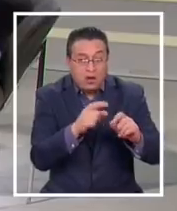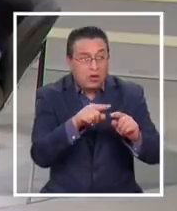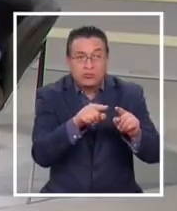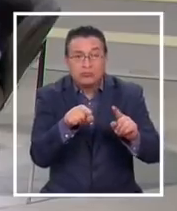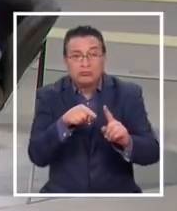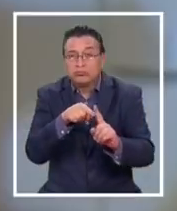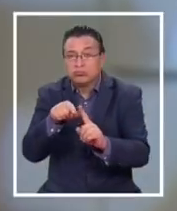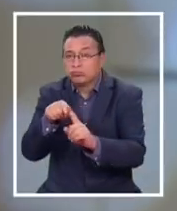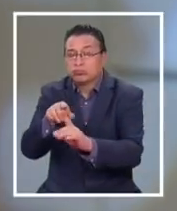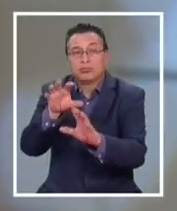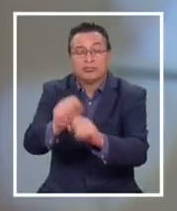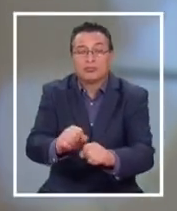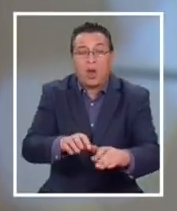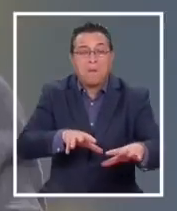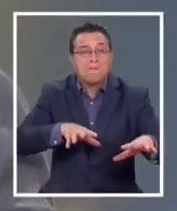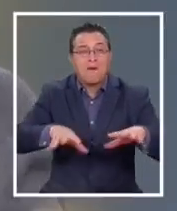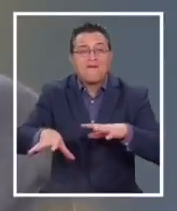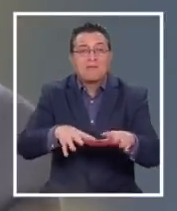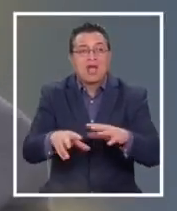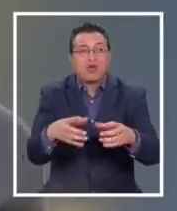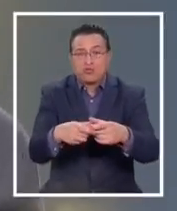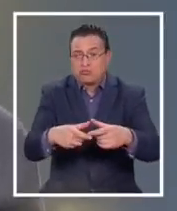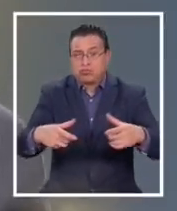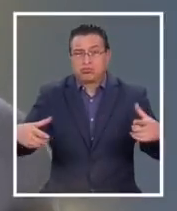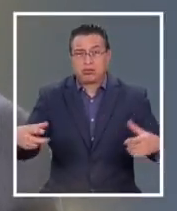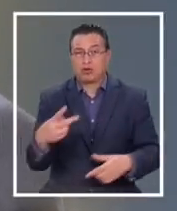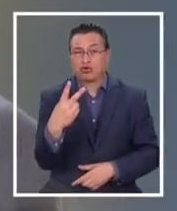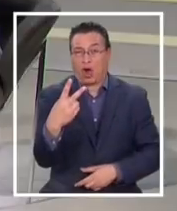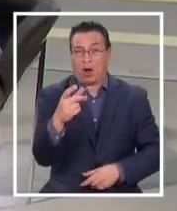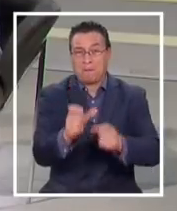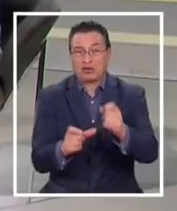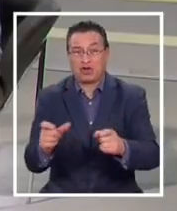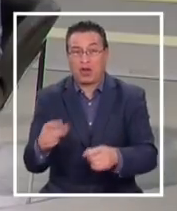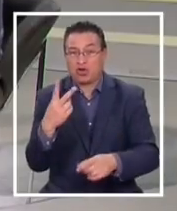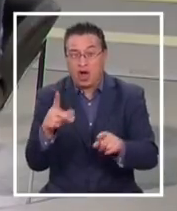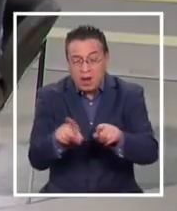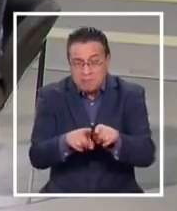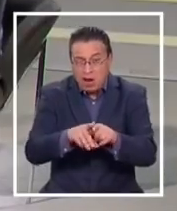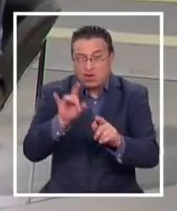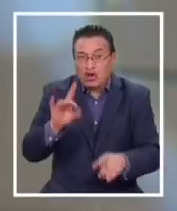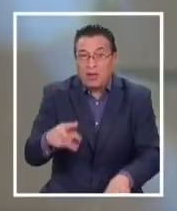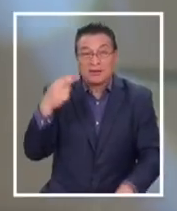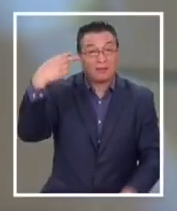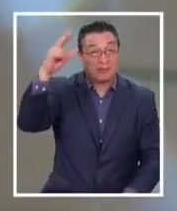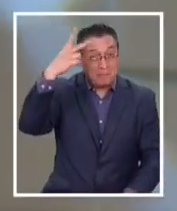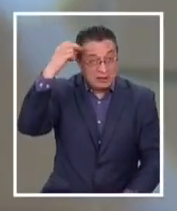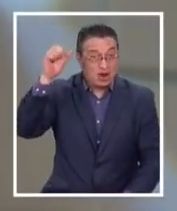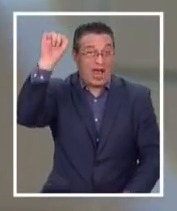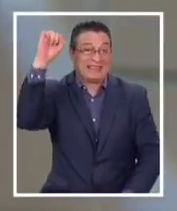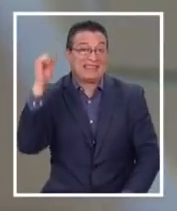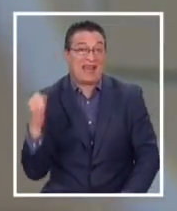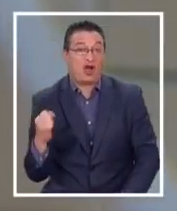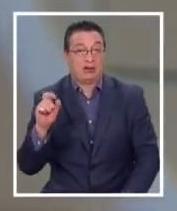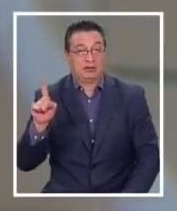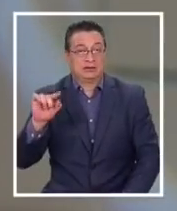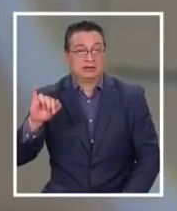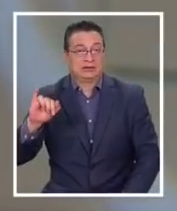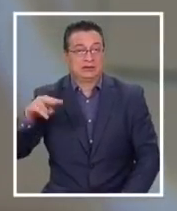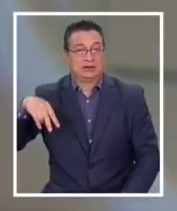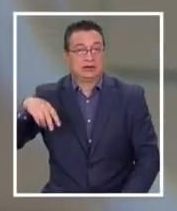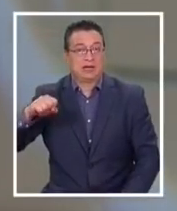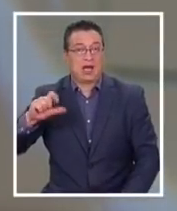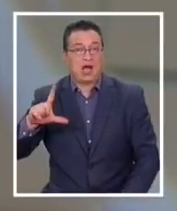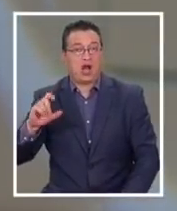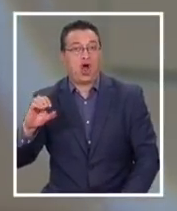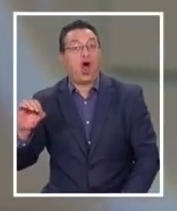articular un movimiento o un grupo más amplio que dos personas, que dos hermanos? Lo que pasa es que el funcionamiento del crimen